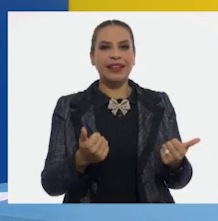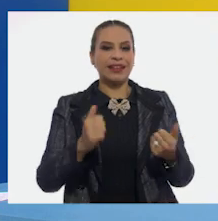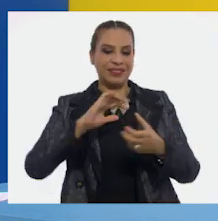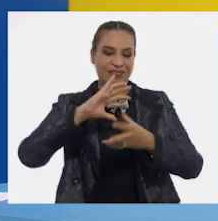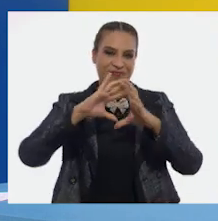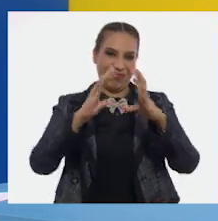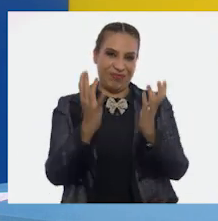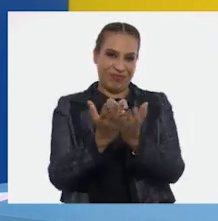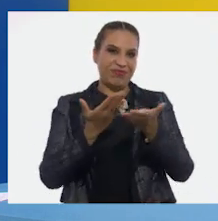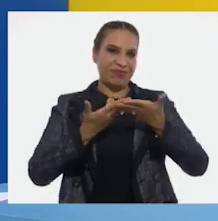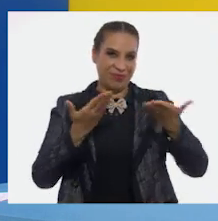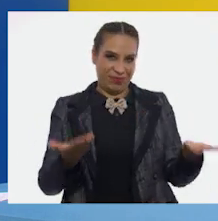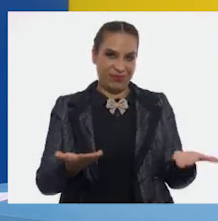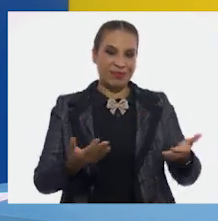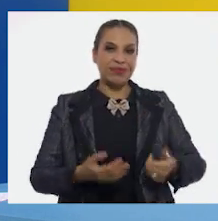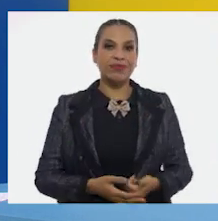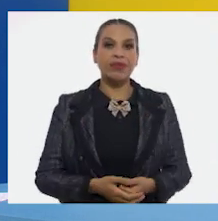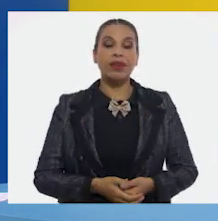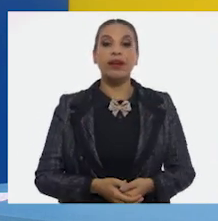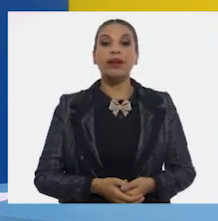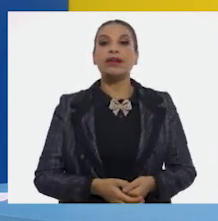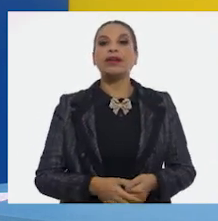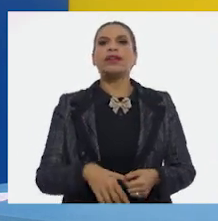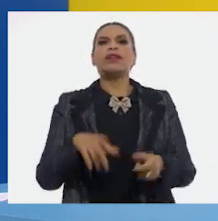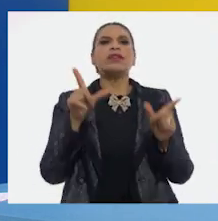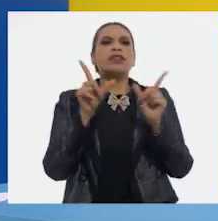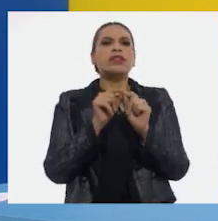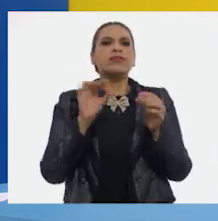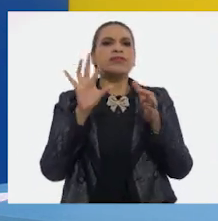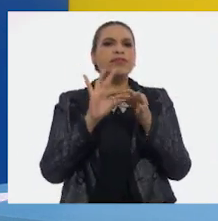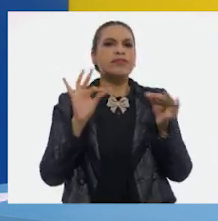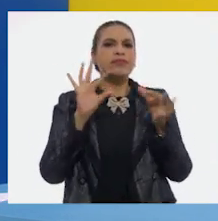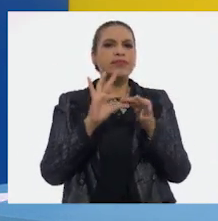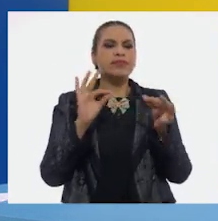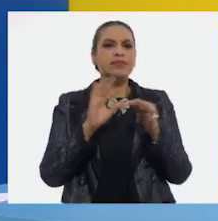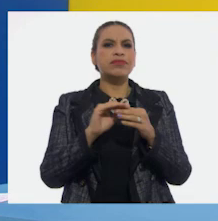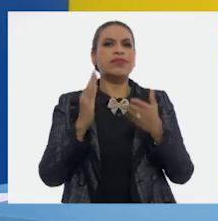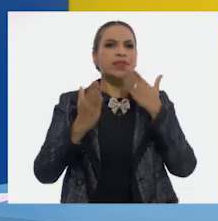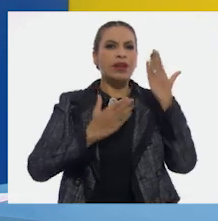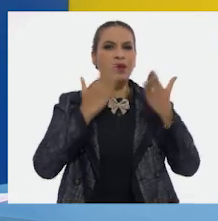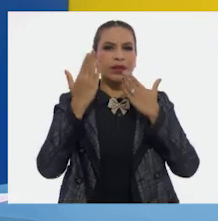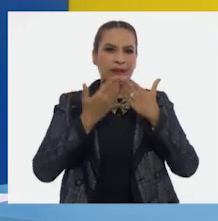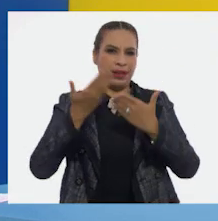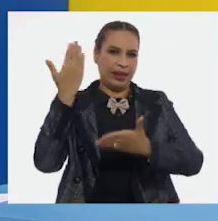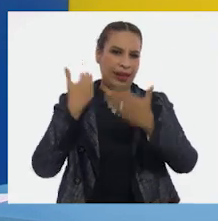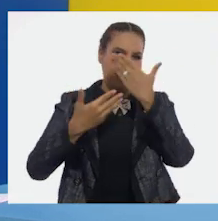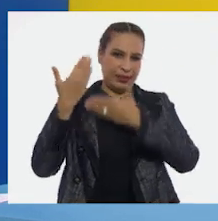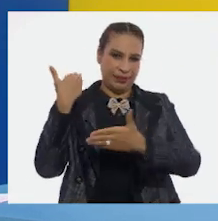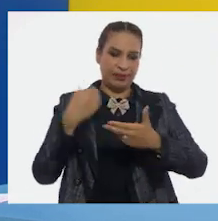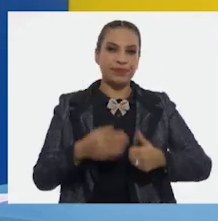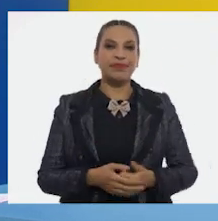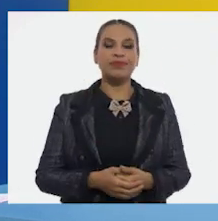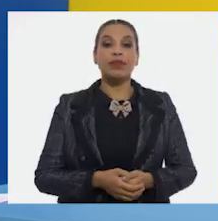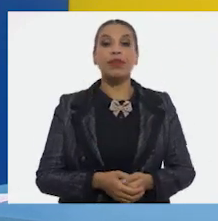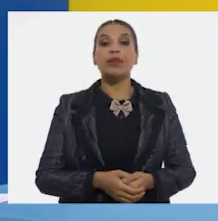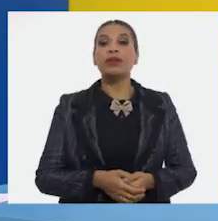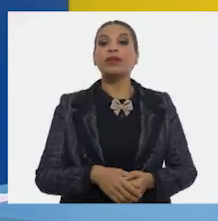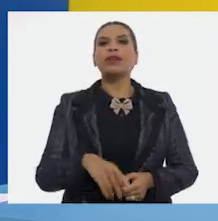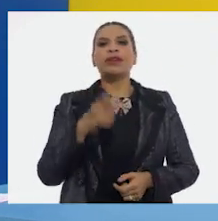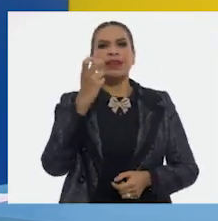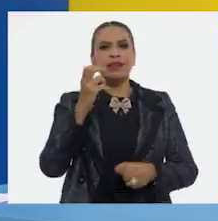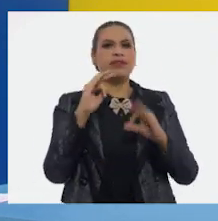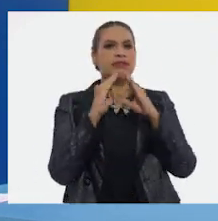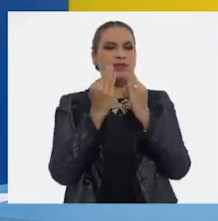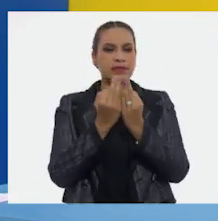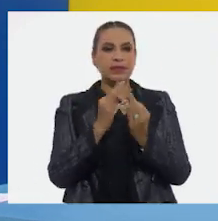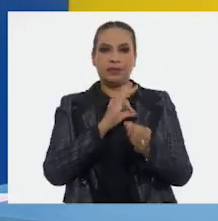mundo actual. Hagamos una breve recapitulación de lo que estudiamos las sesiones pasadas, para de esa